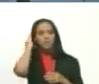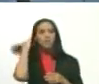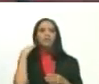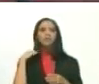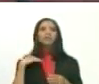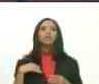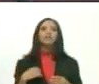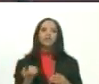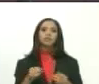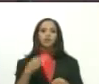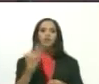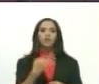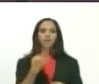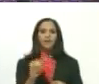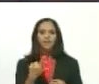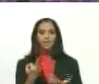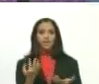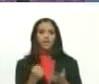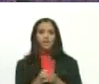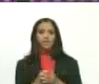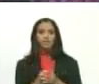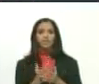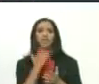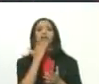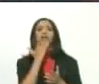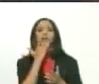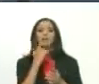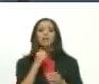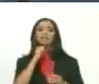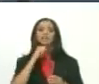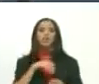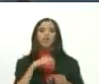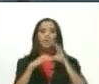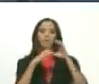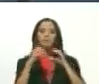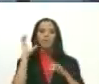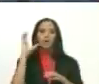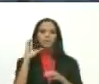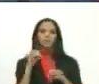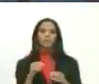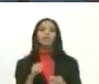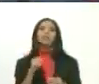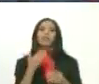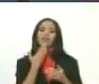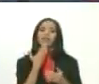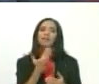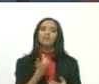héroes de la historia comunicacional de este país. Le doy las gracias al presidente